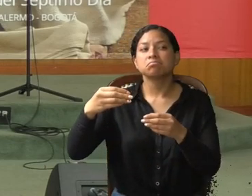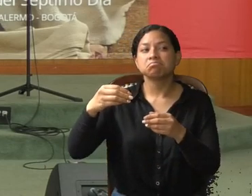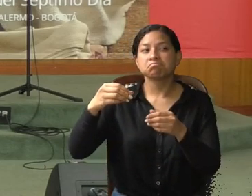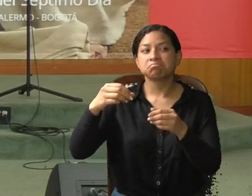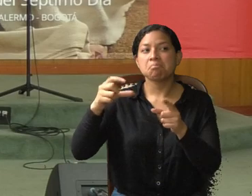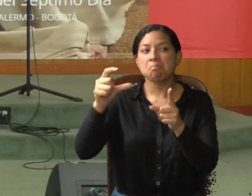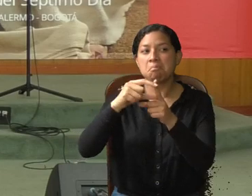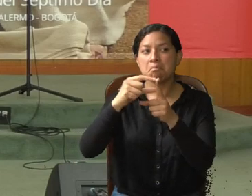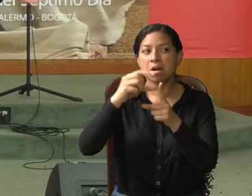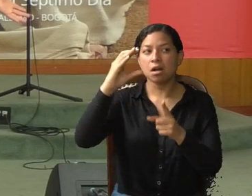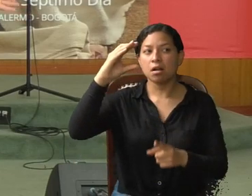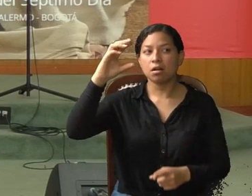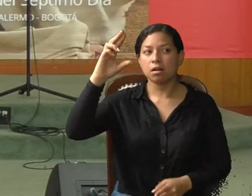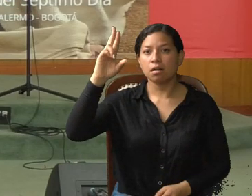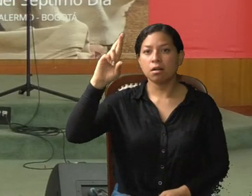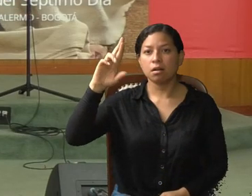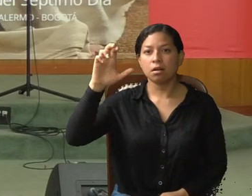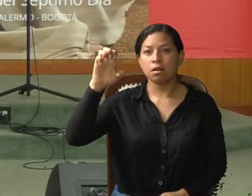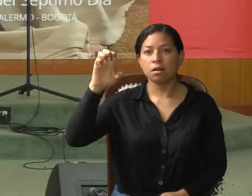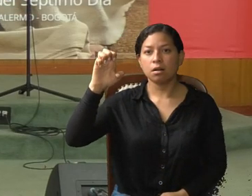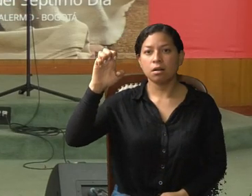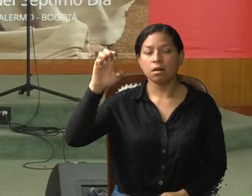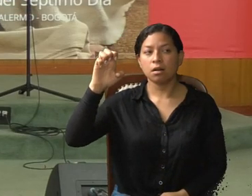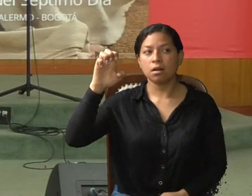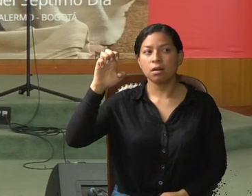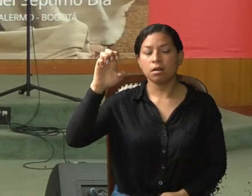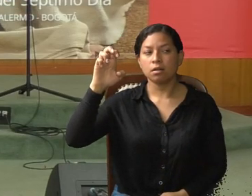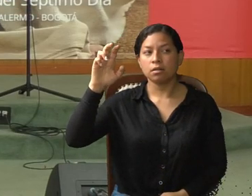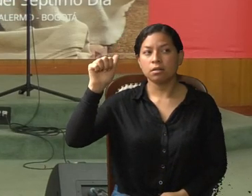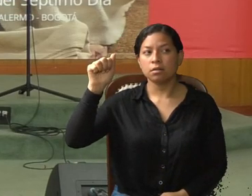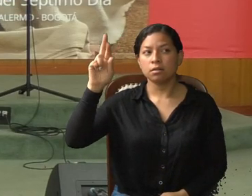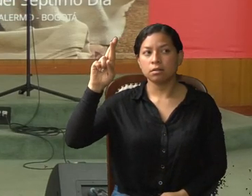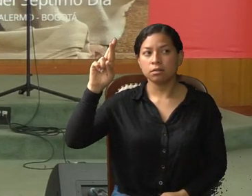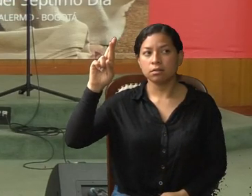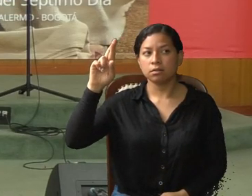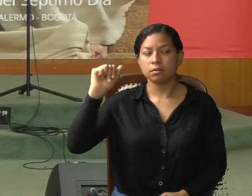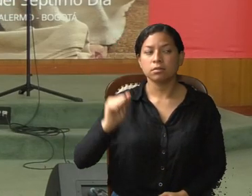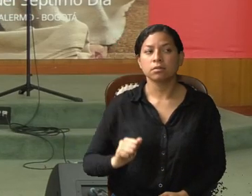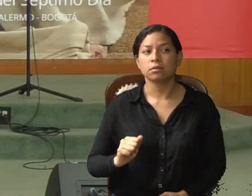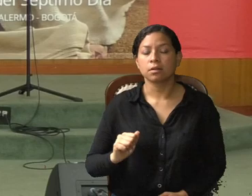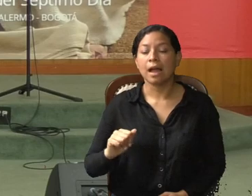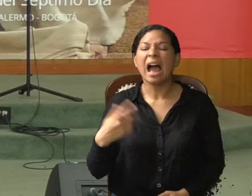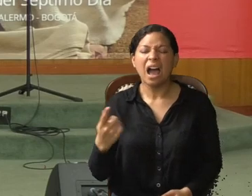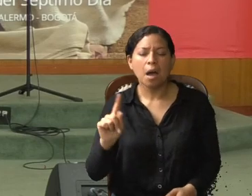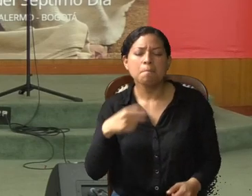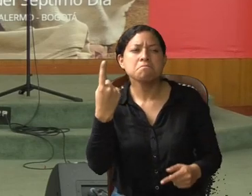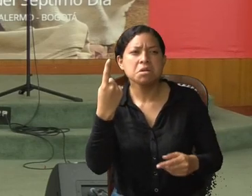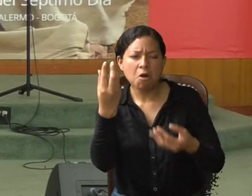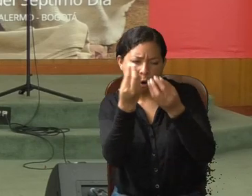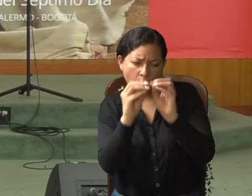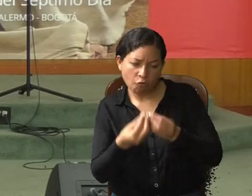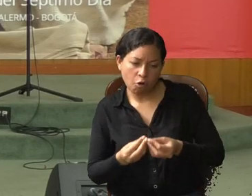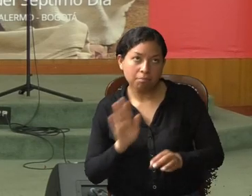donde absolutamente no había nada es que Él crea. ¿Y qué es lo que primero crea Él? Los cielos y la